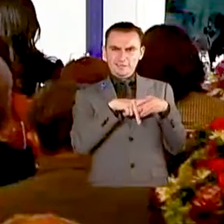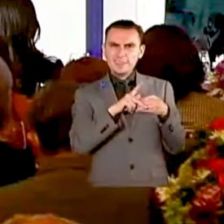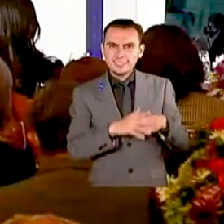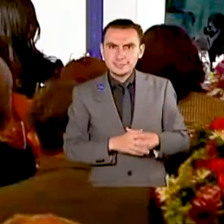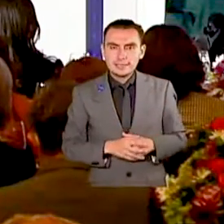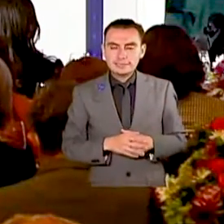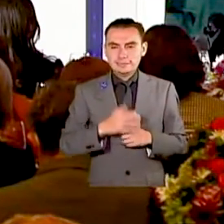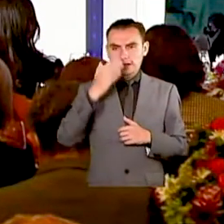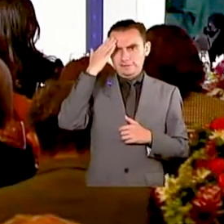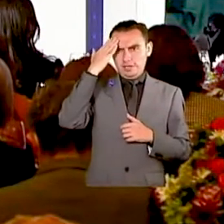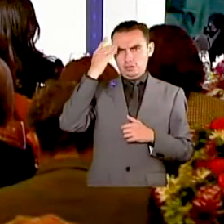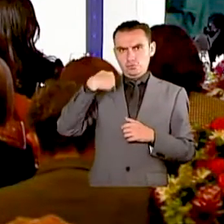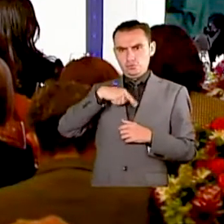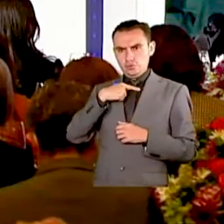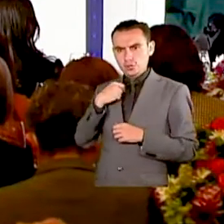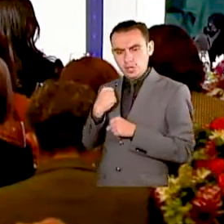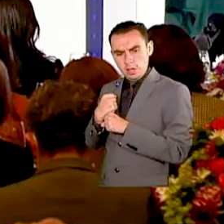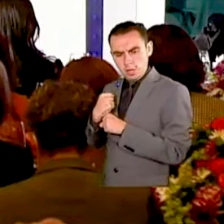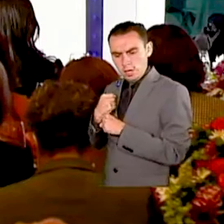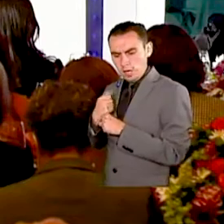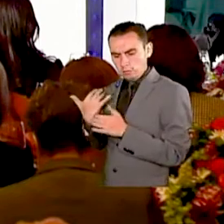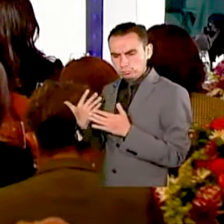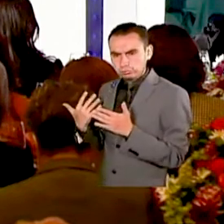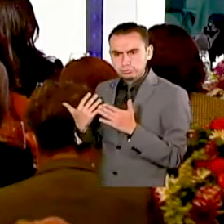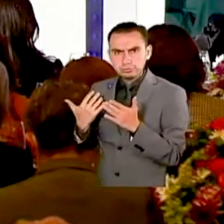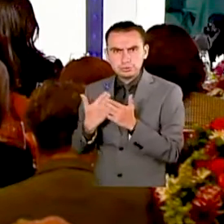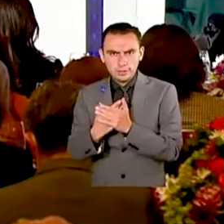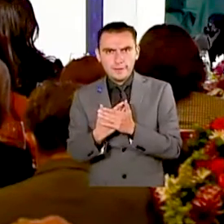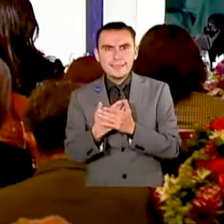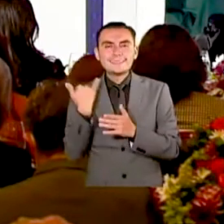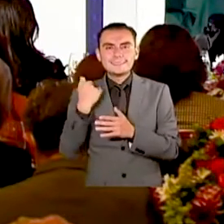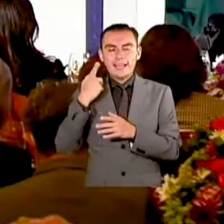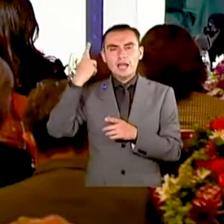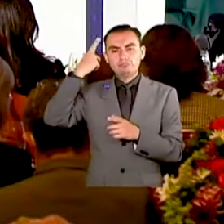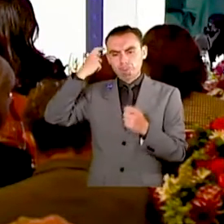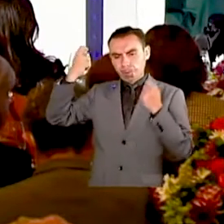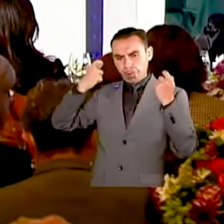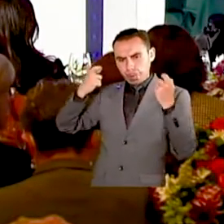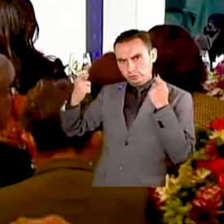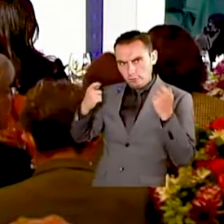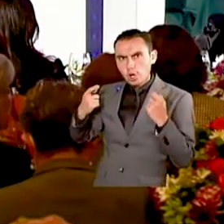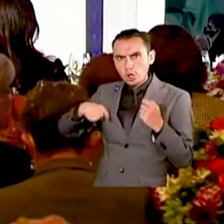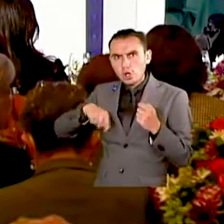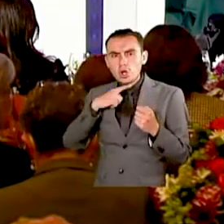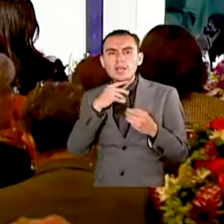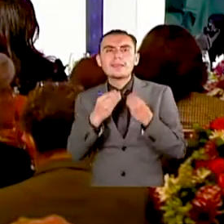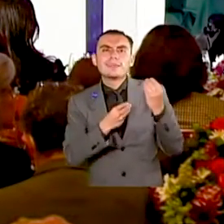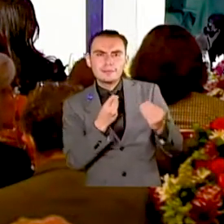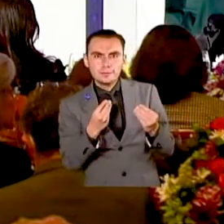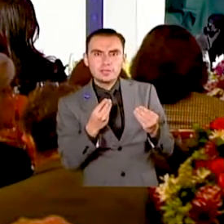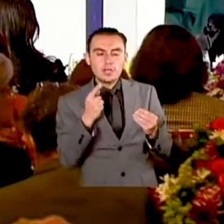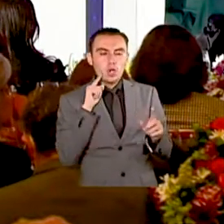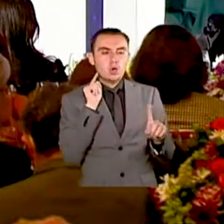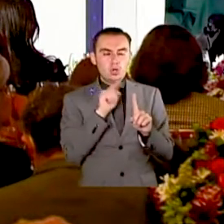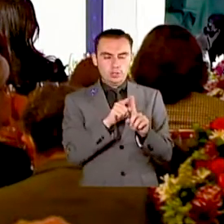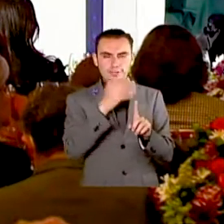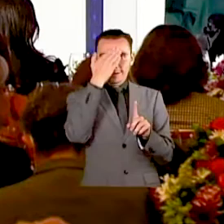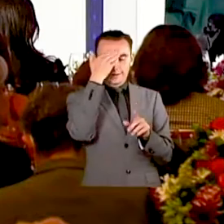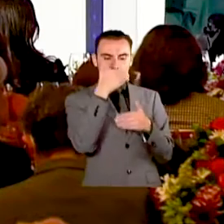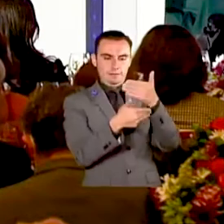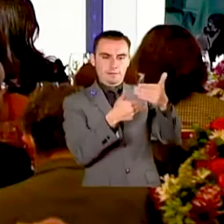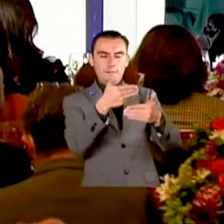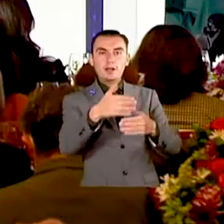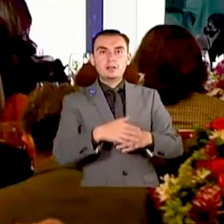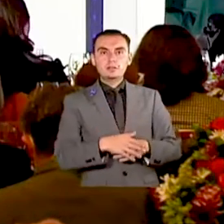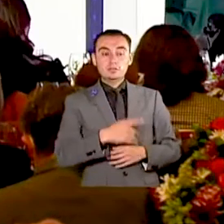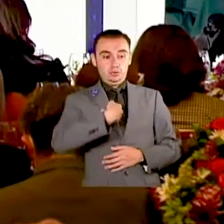con de trabajo que hemos utilizado y que vamos que ya planeamos y organizamos para poder seguir la ruta. Si no